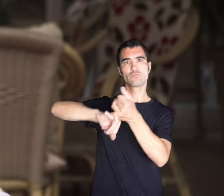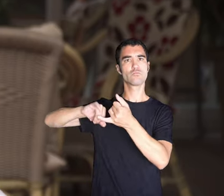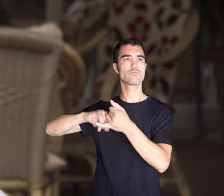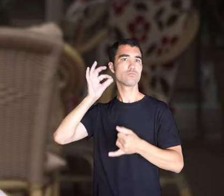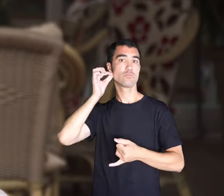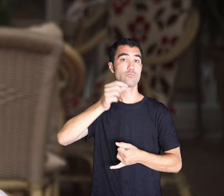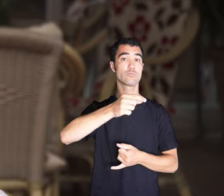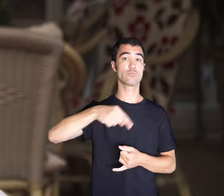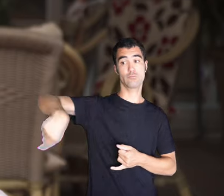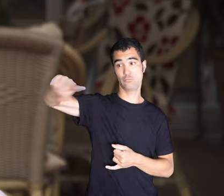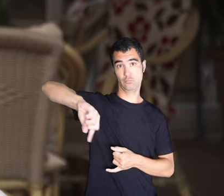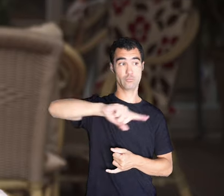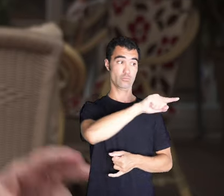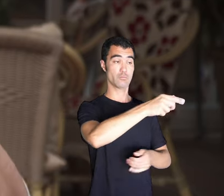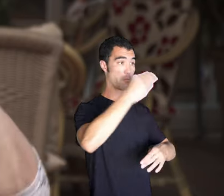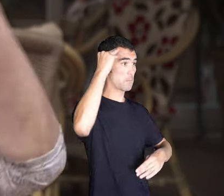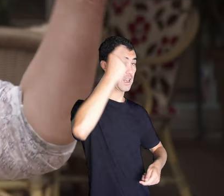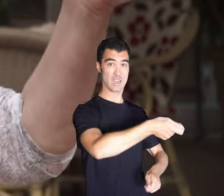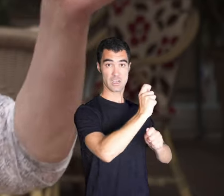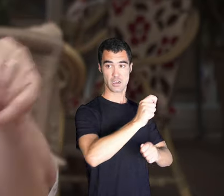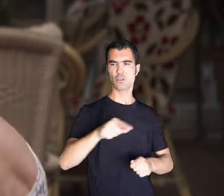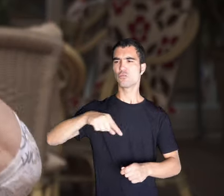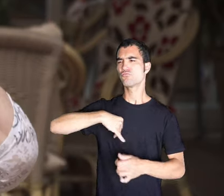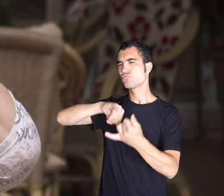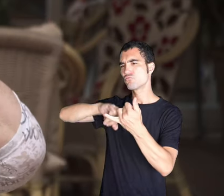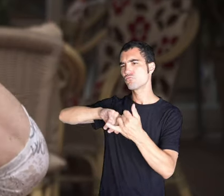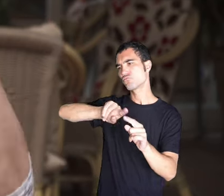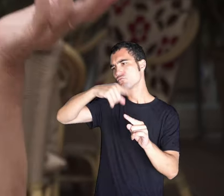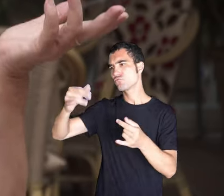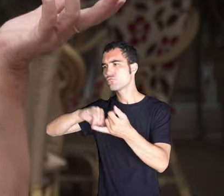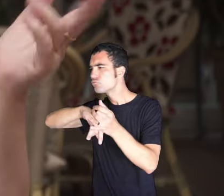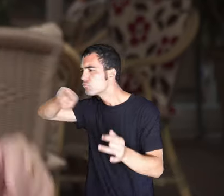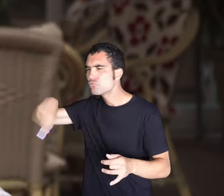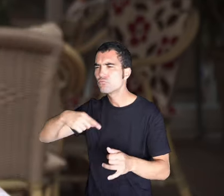de los marineros y yo dije, nos encontramos